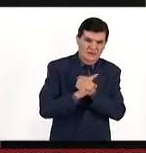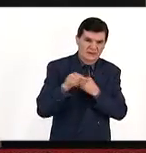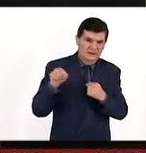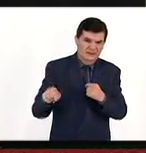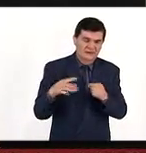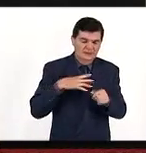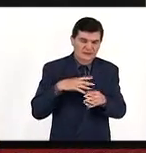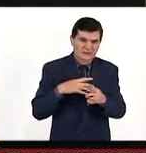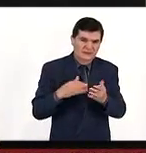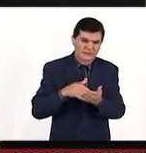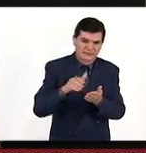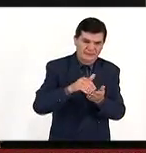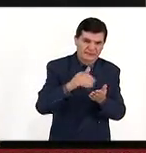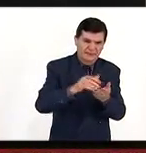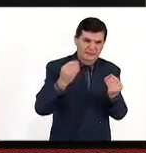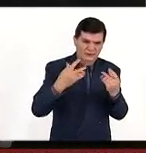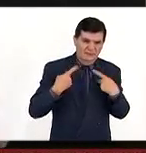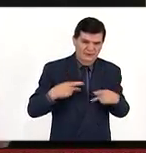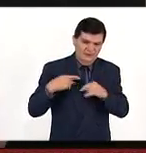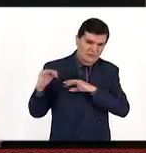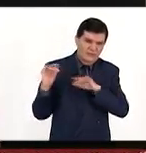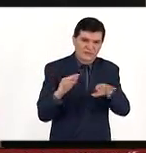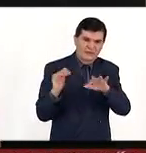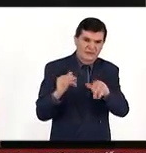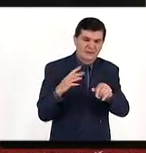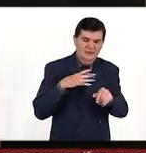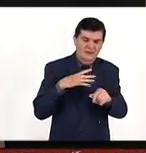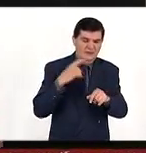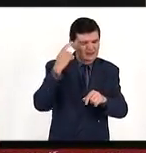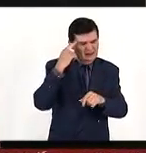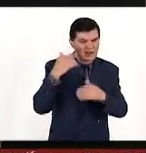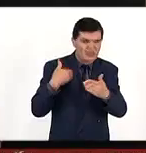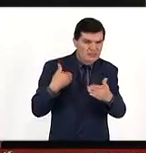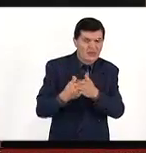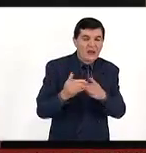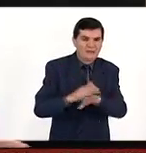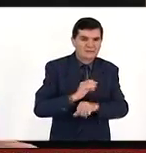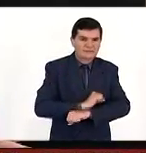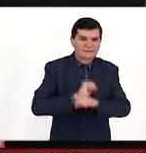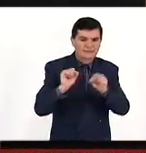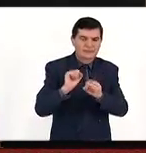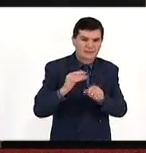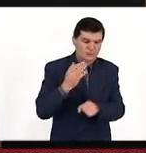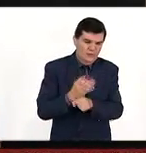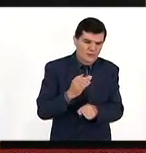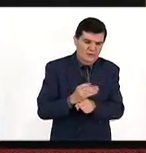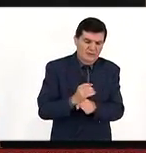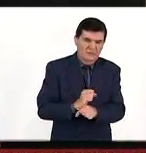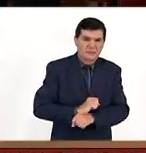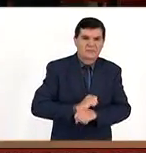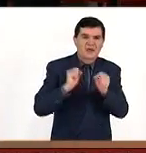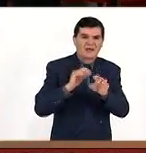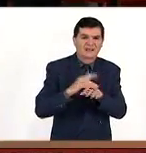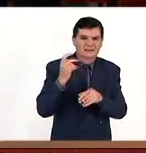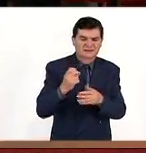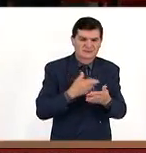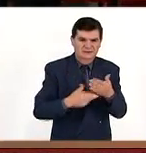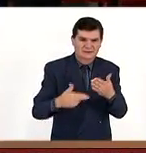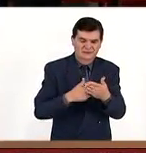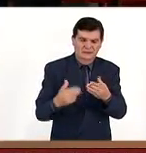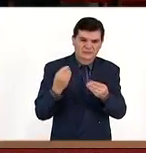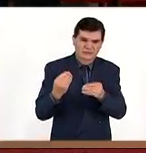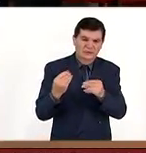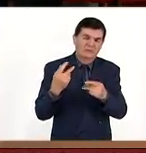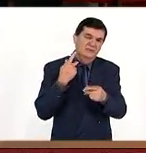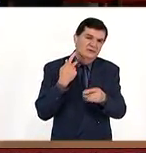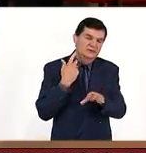desplazamiento de muchas personas pues tenemos una bomba de tiempo que se está reventando en estos días y que ha dado como resultados una